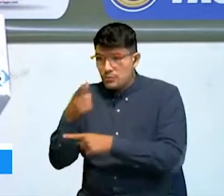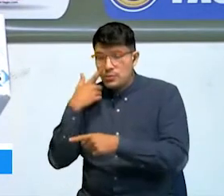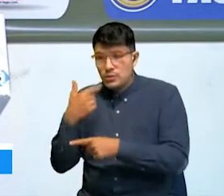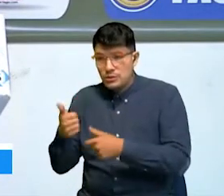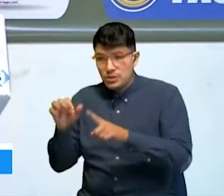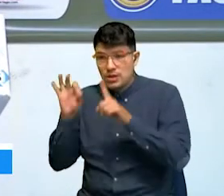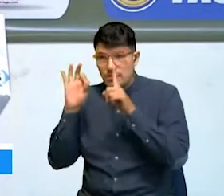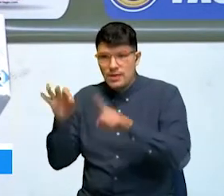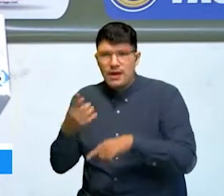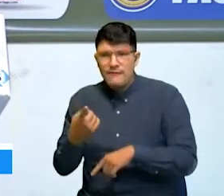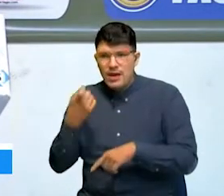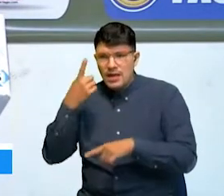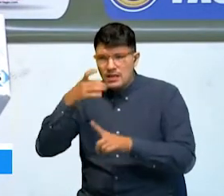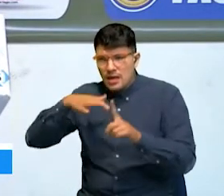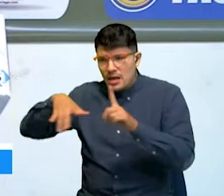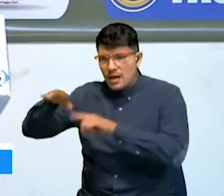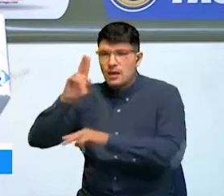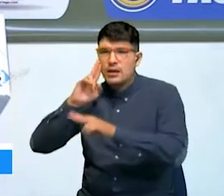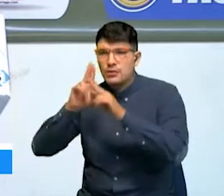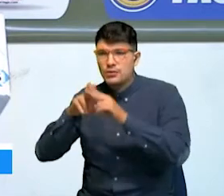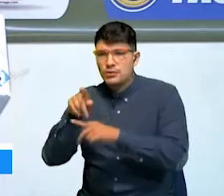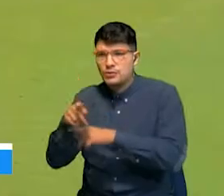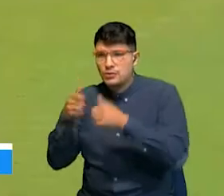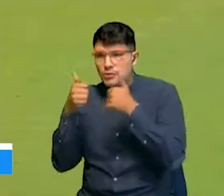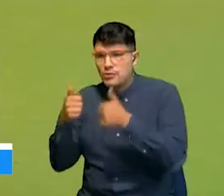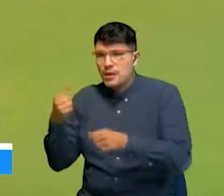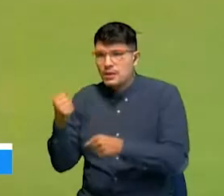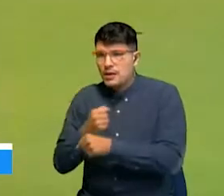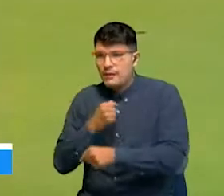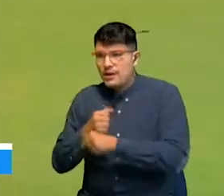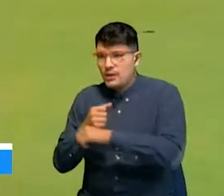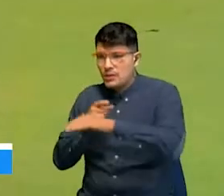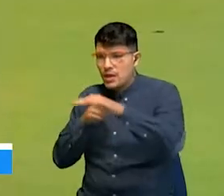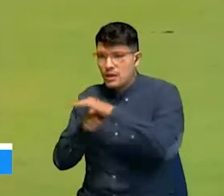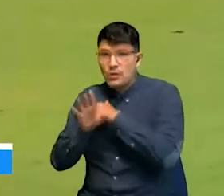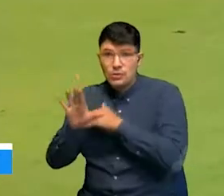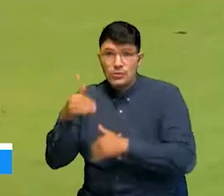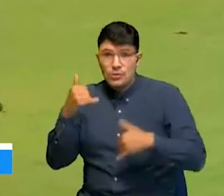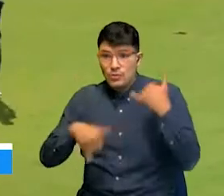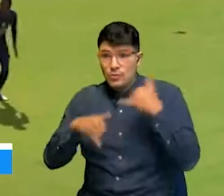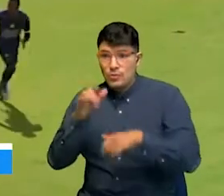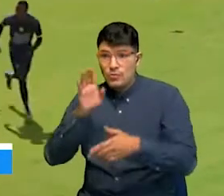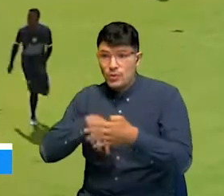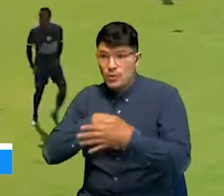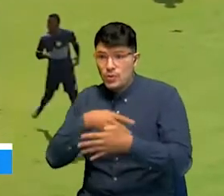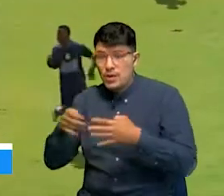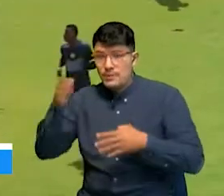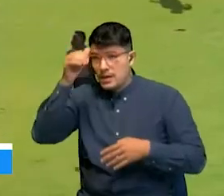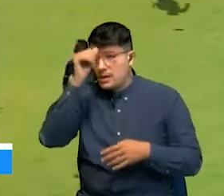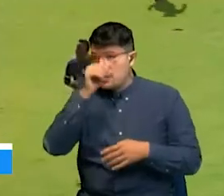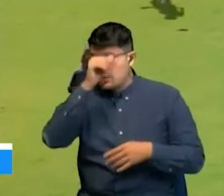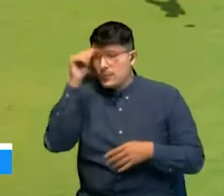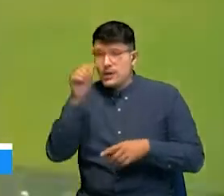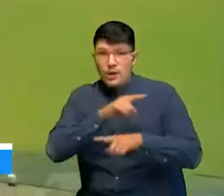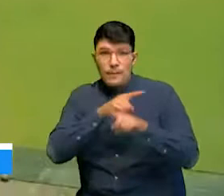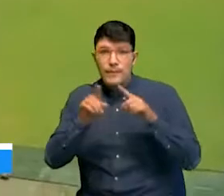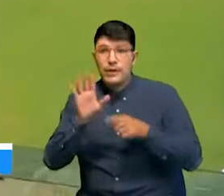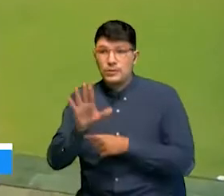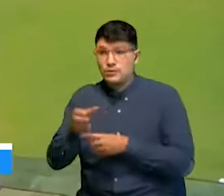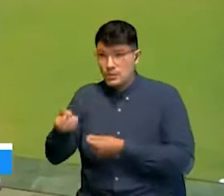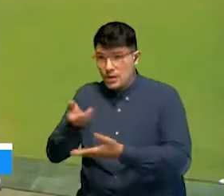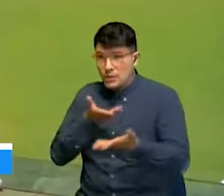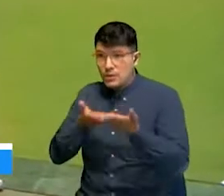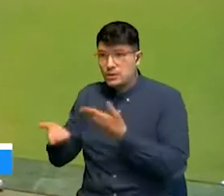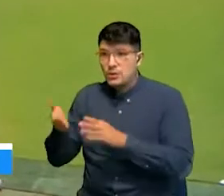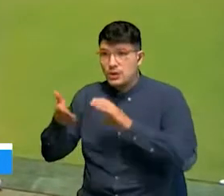al final falta redondear ese buen trabajo con gol. Este partido estaba programado para el domingo, pero por las condiciones